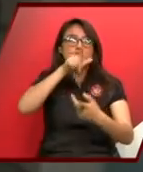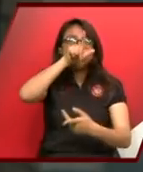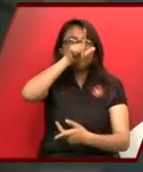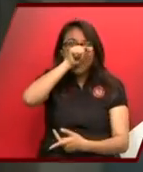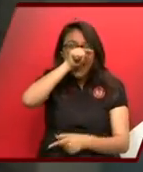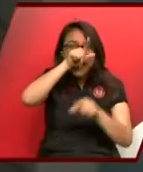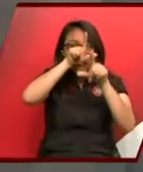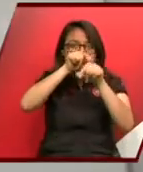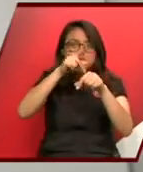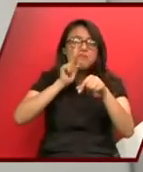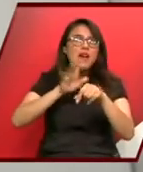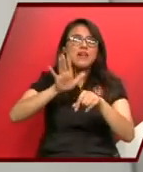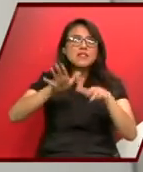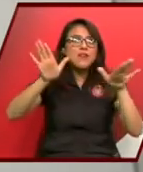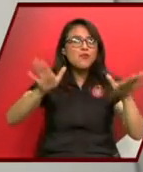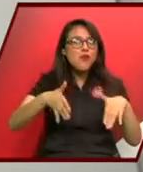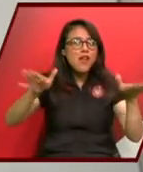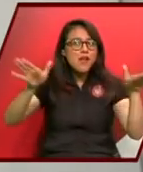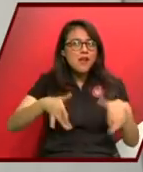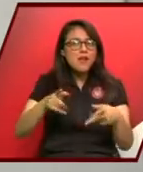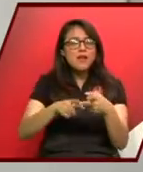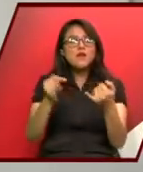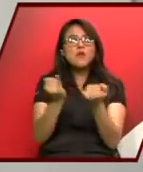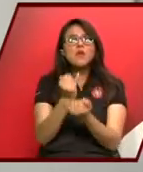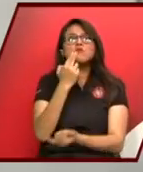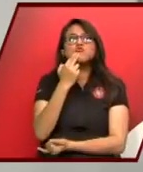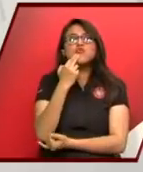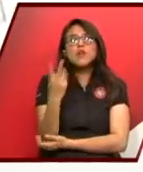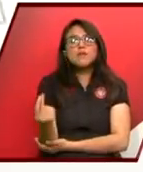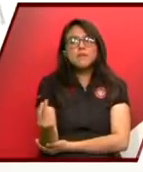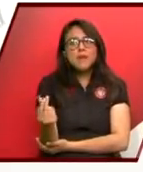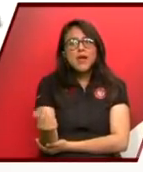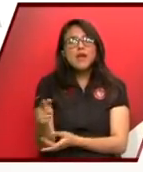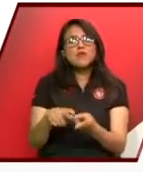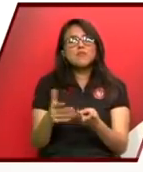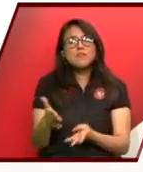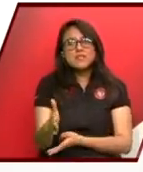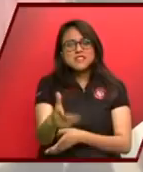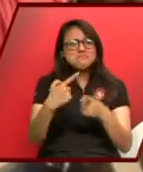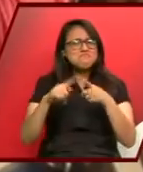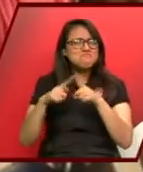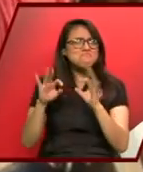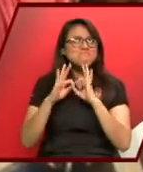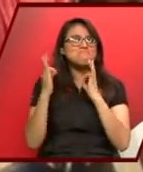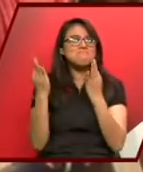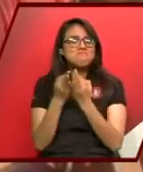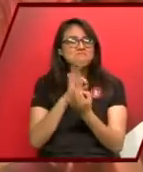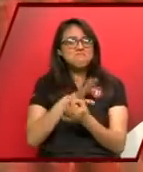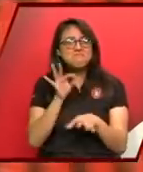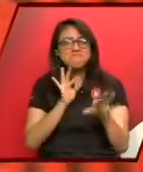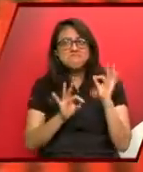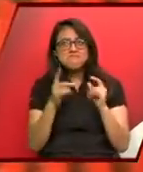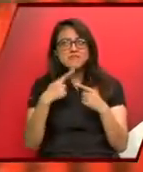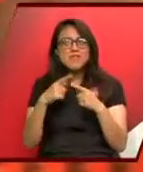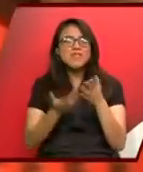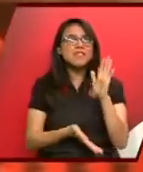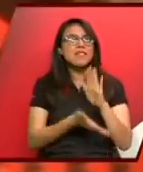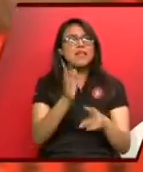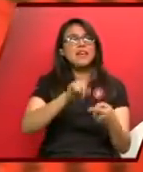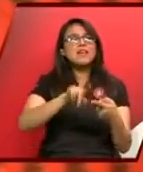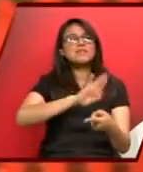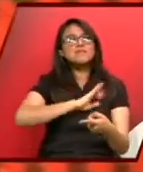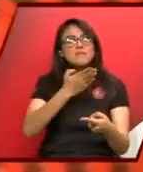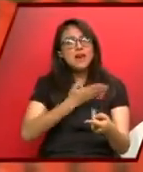que están volando. Manejamos también el del perro, pescado. Ahora su trabajo ha sido llevado a España,